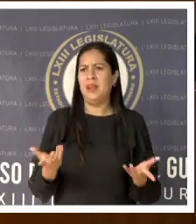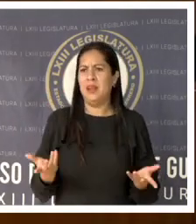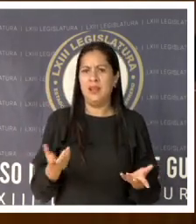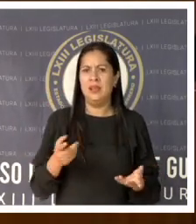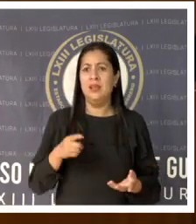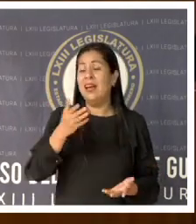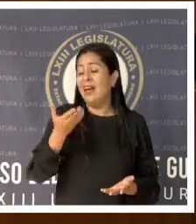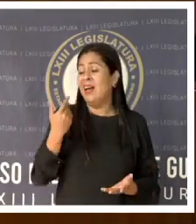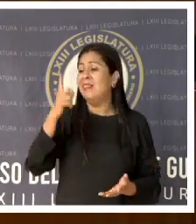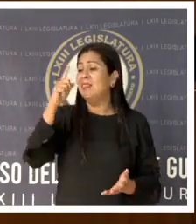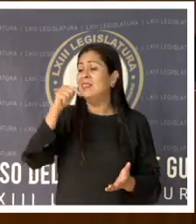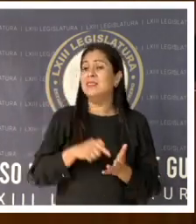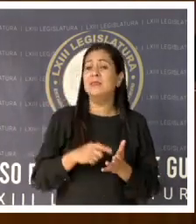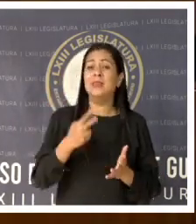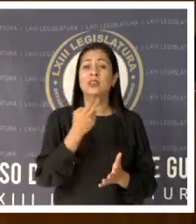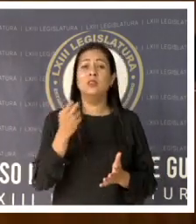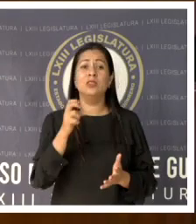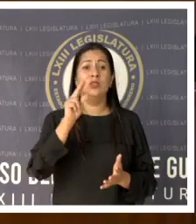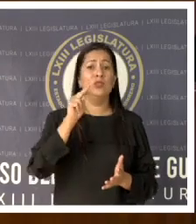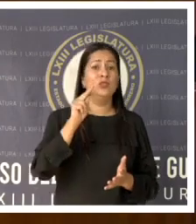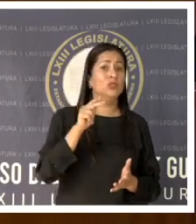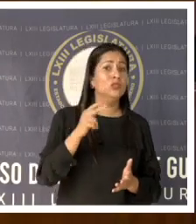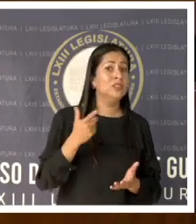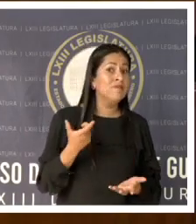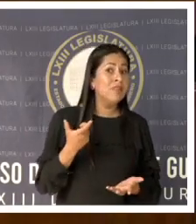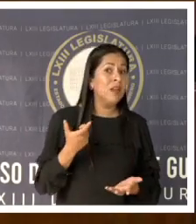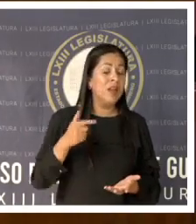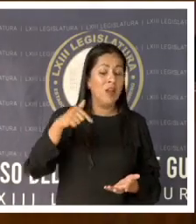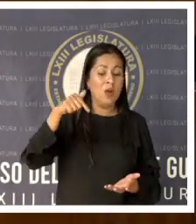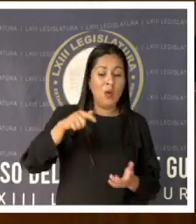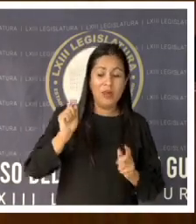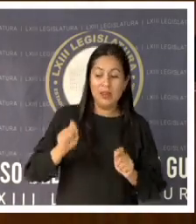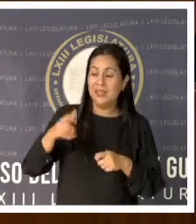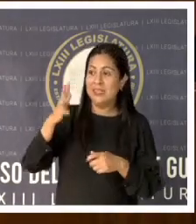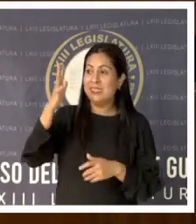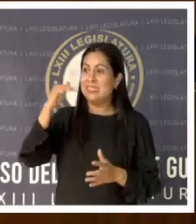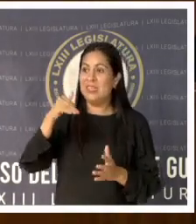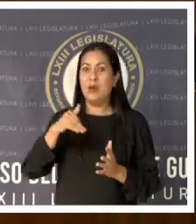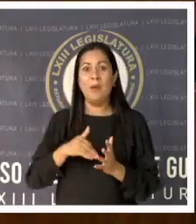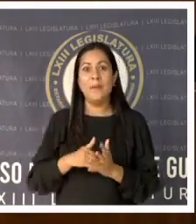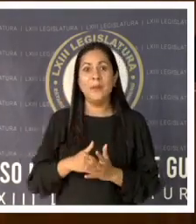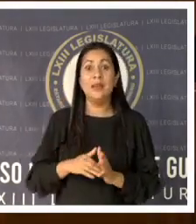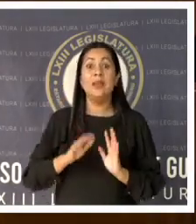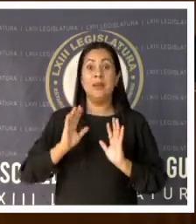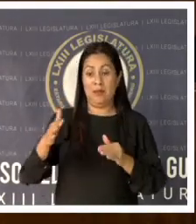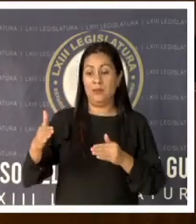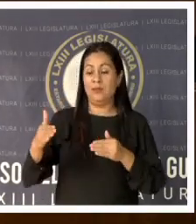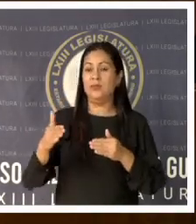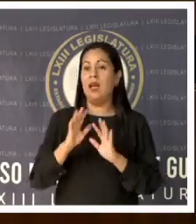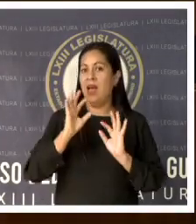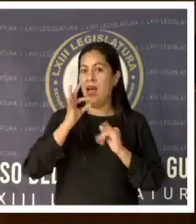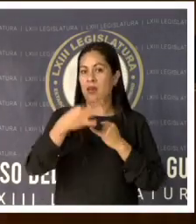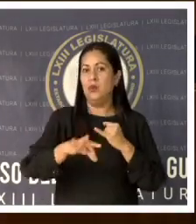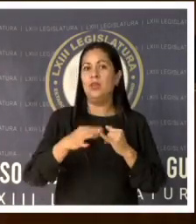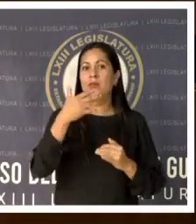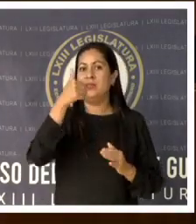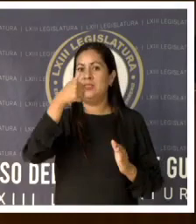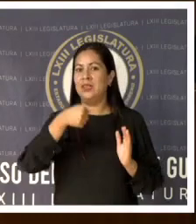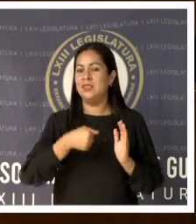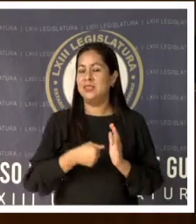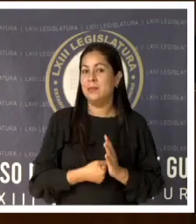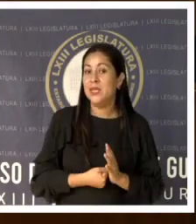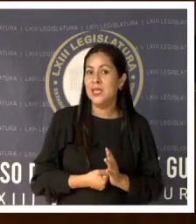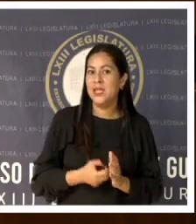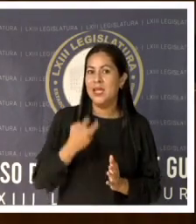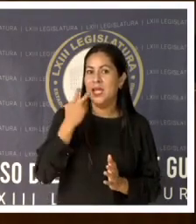les daban mil doscientos ochenta pesos Hoy les damos cinco mil y vamos a cerrar con seis mil